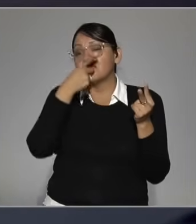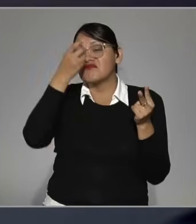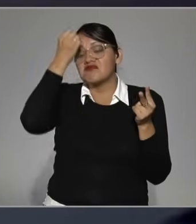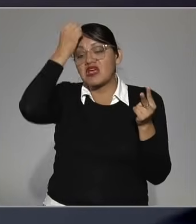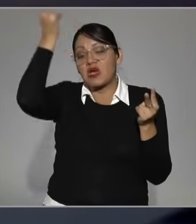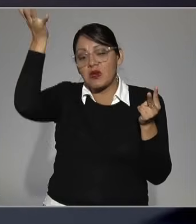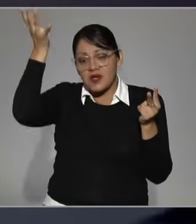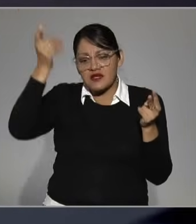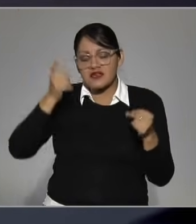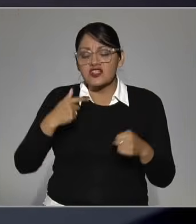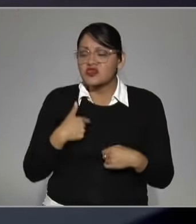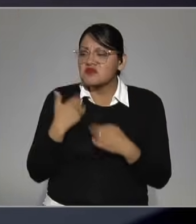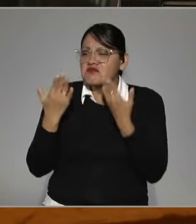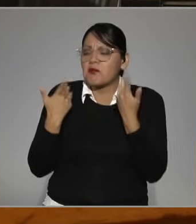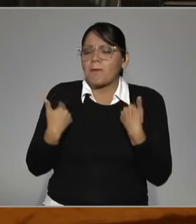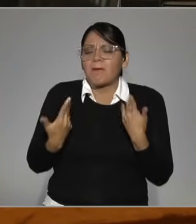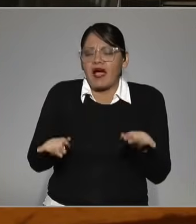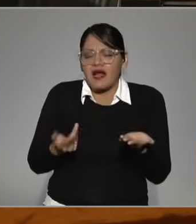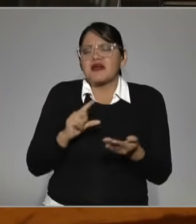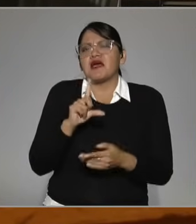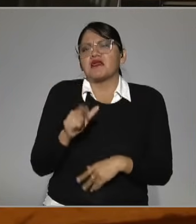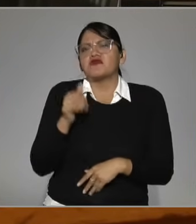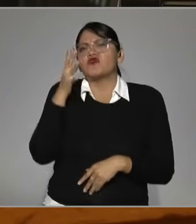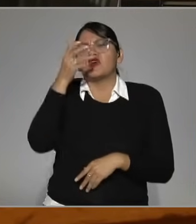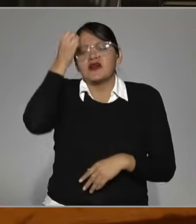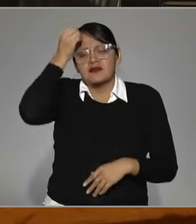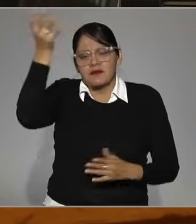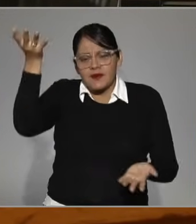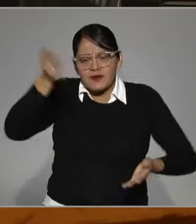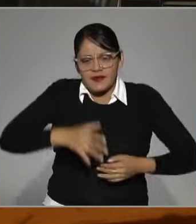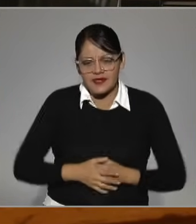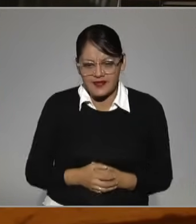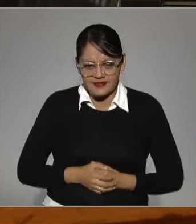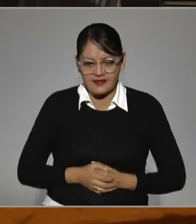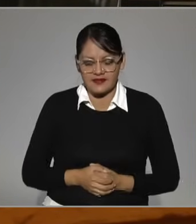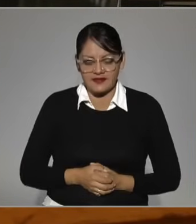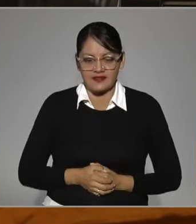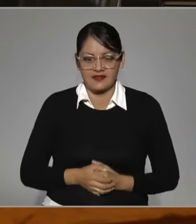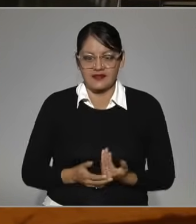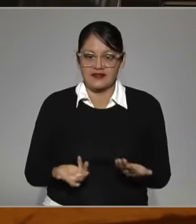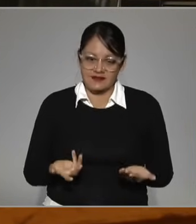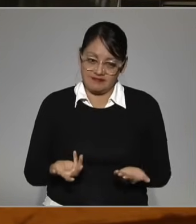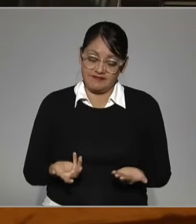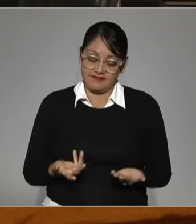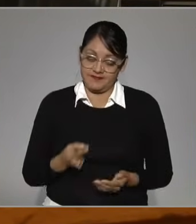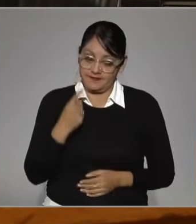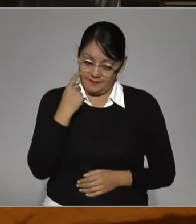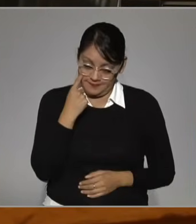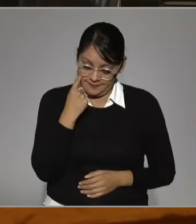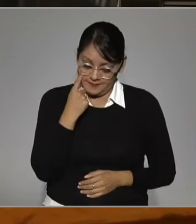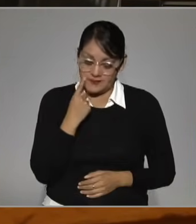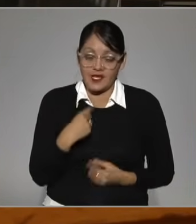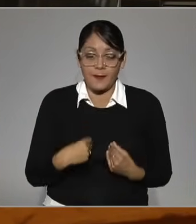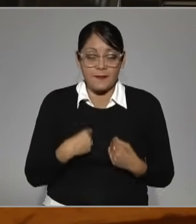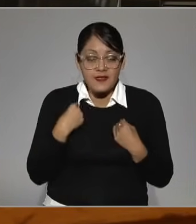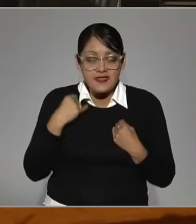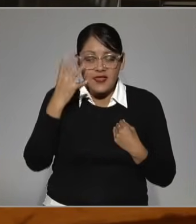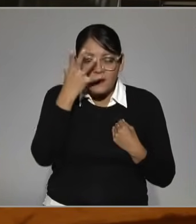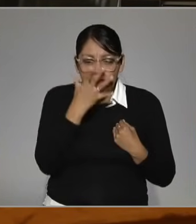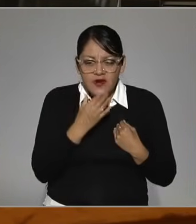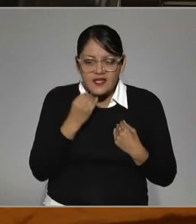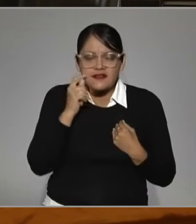qué quieren que estudie si se me va a olvidar? Le digo, bueno, es que lo bonito de la vida es lo que tú